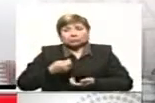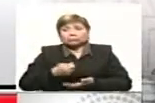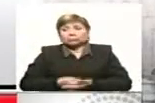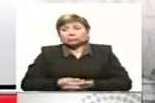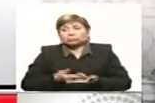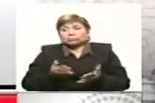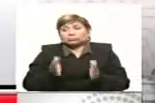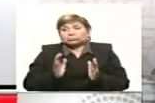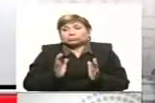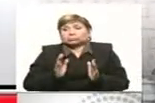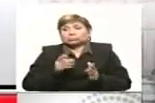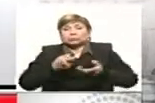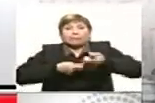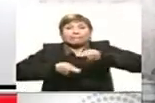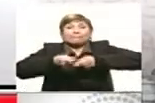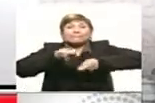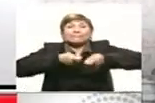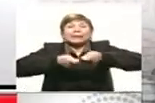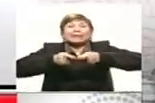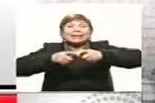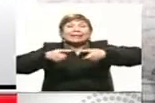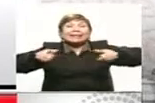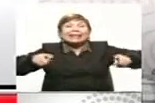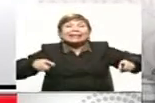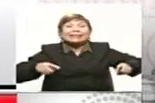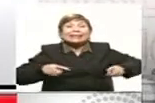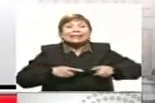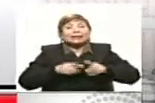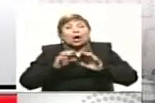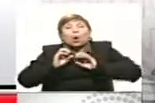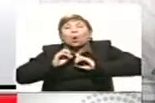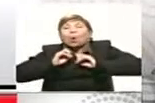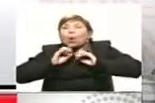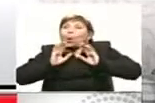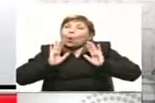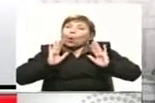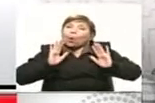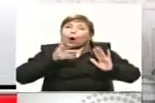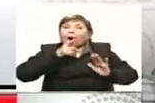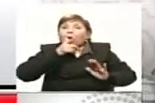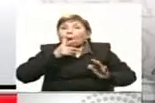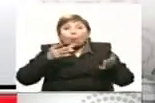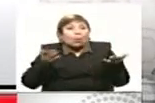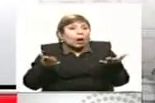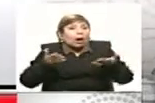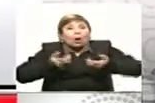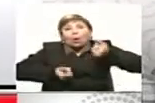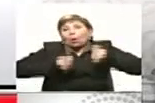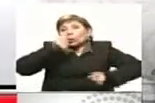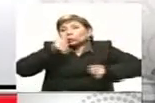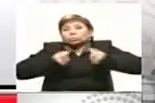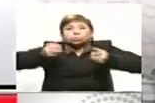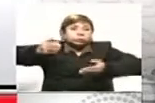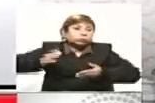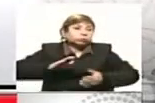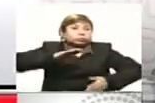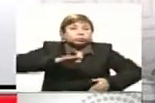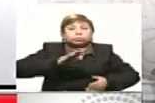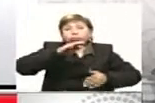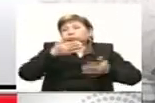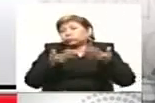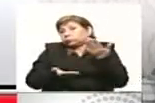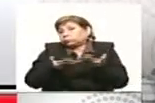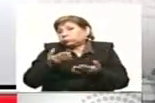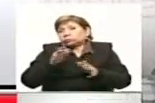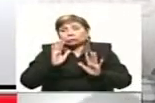a través de la venta de las tierras o del agua, por ejemplo, ¿no? En algunos de estos proyectos hidráulicos, en proyectos de transportes, de puertos, de concesiones, a través